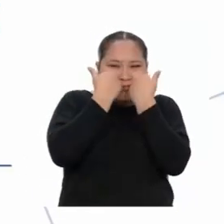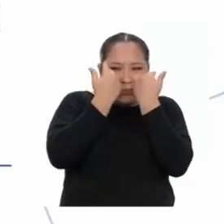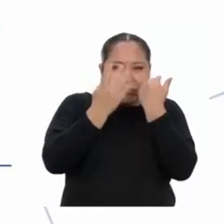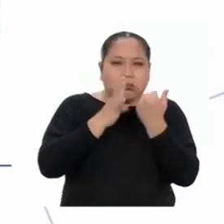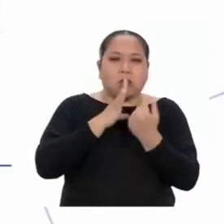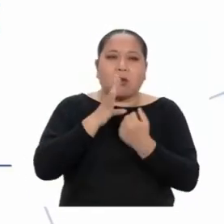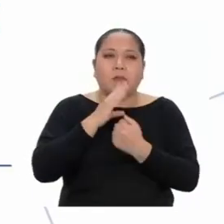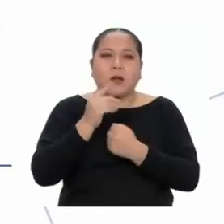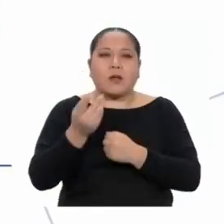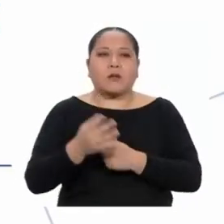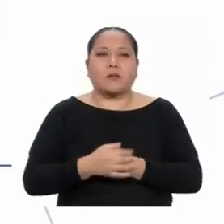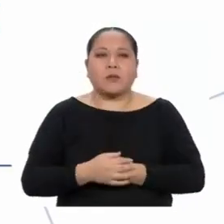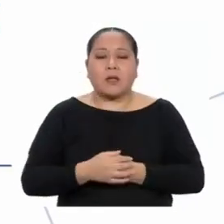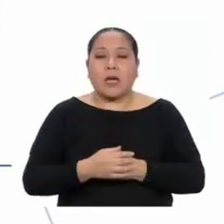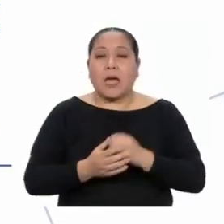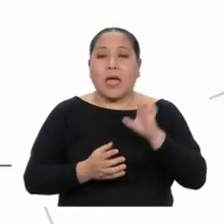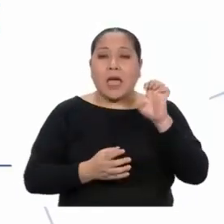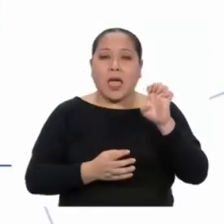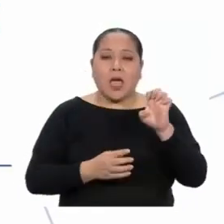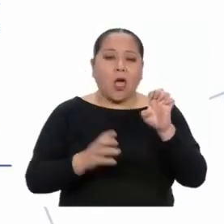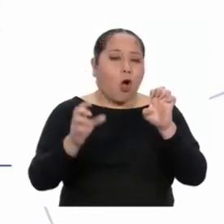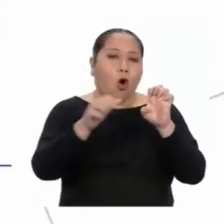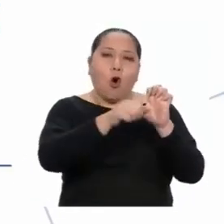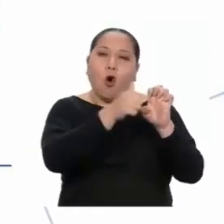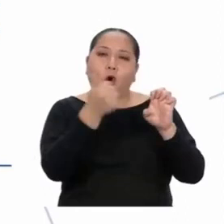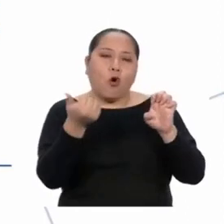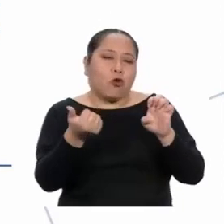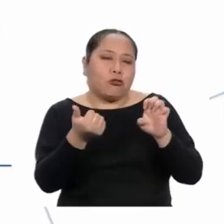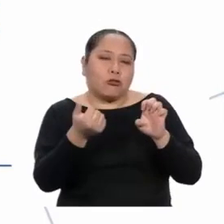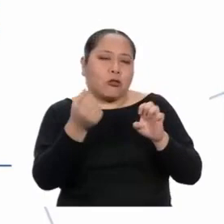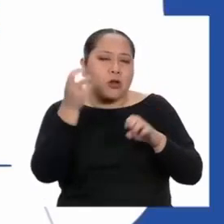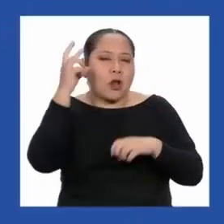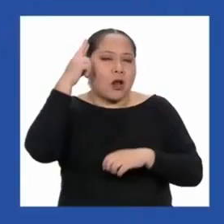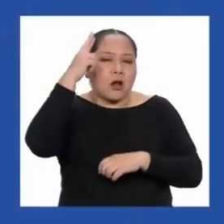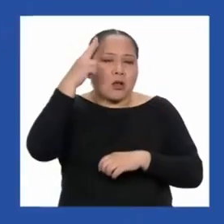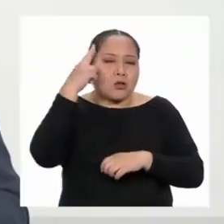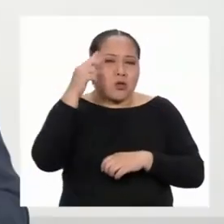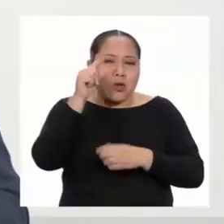motivo. Escribe cuál brevemente.